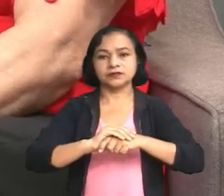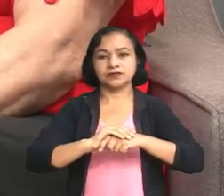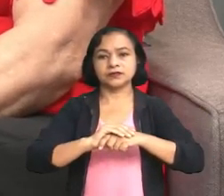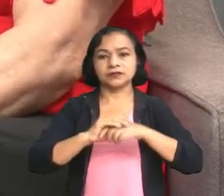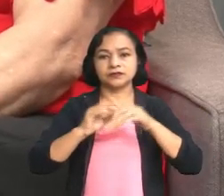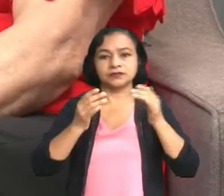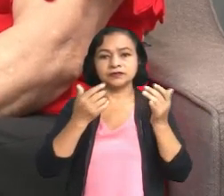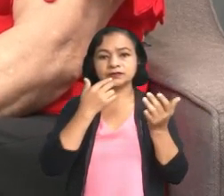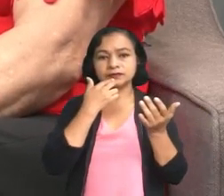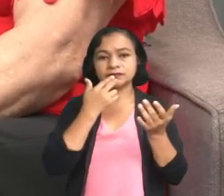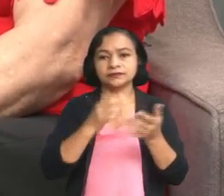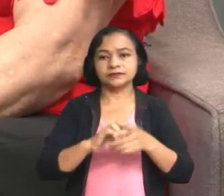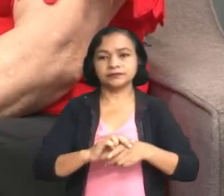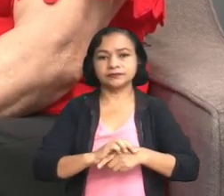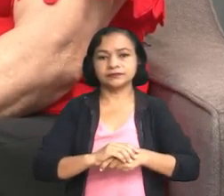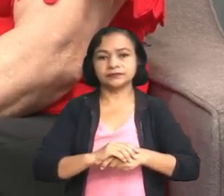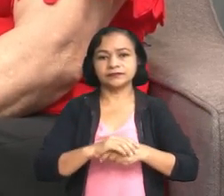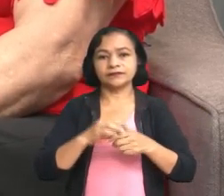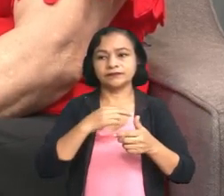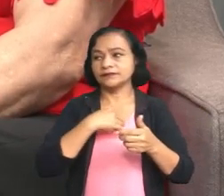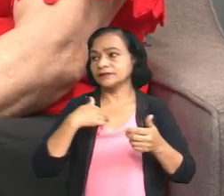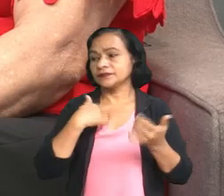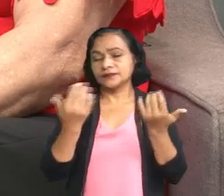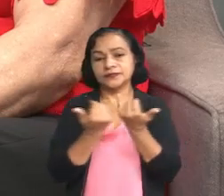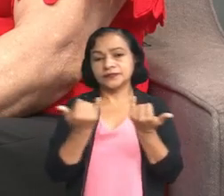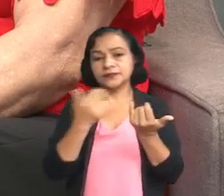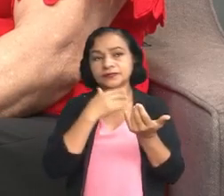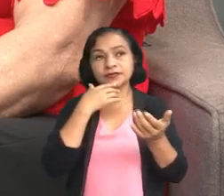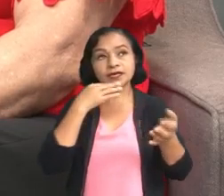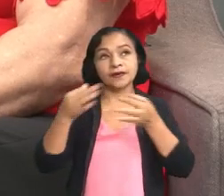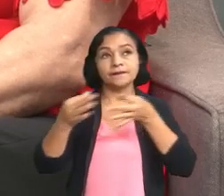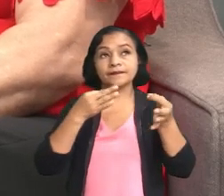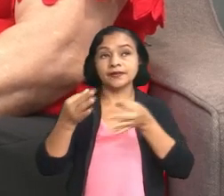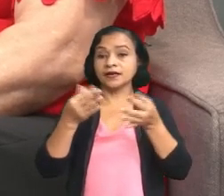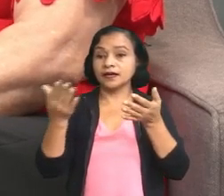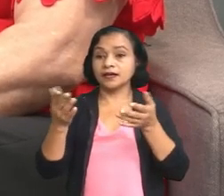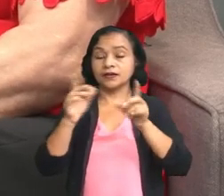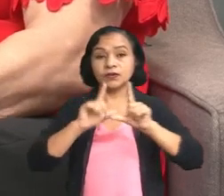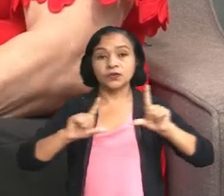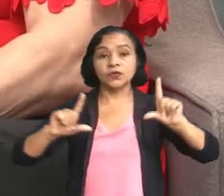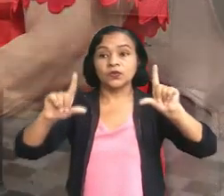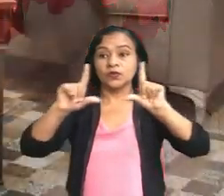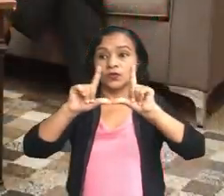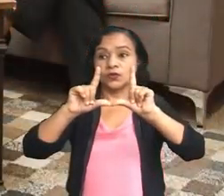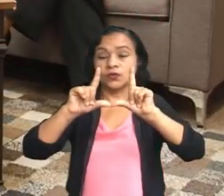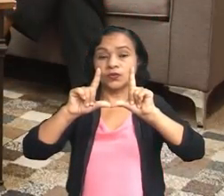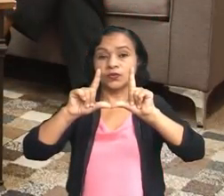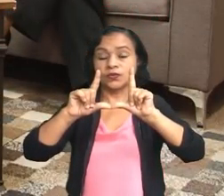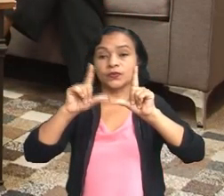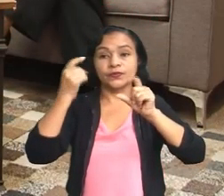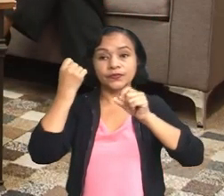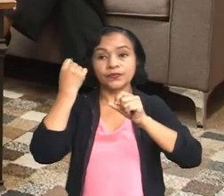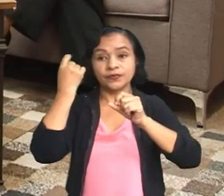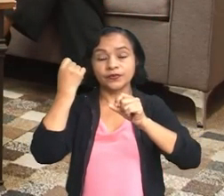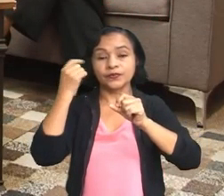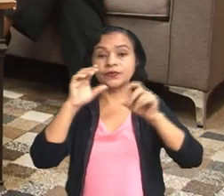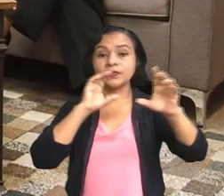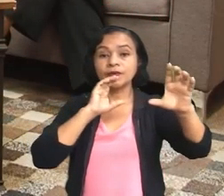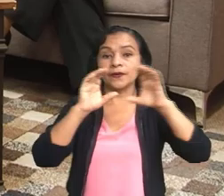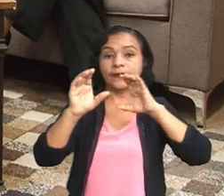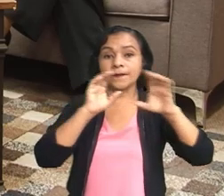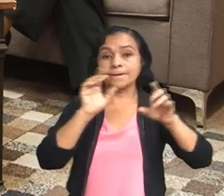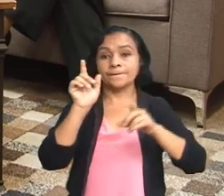viene. Sistema nacional. Es importante también solo agregar algo, que también hay espacios de entendimiento en los medios de